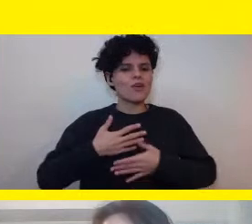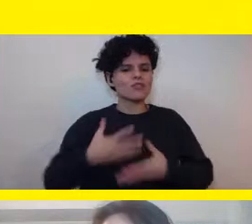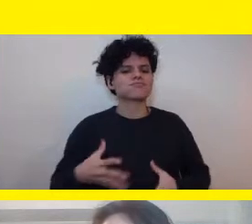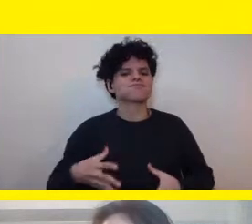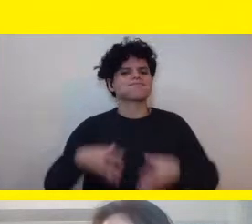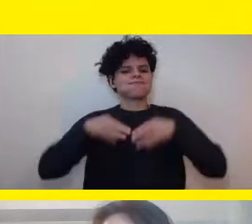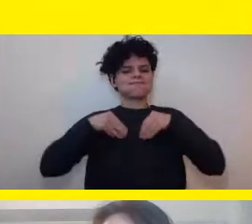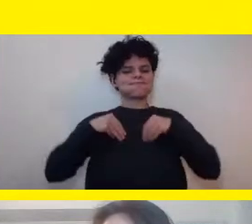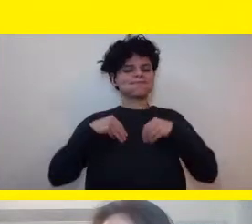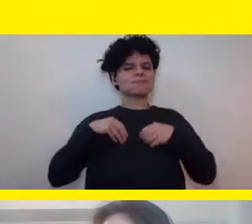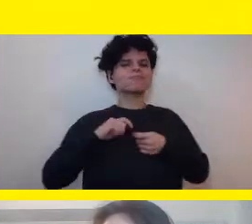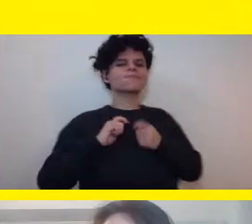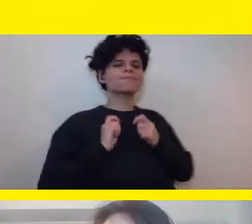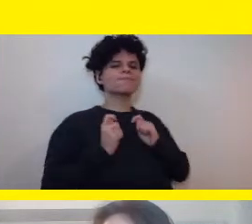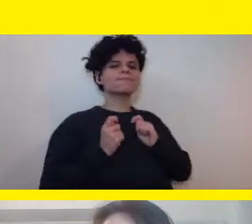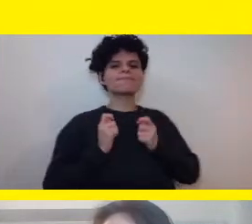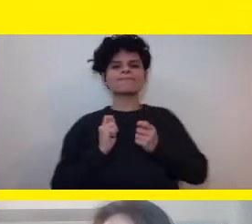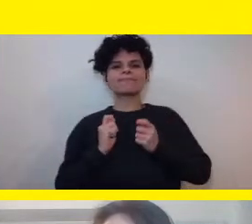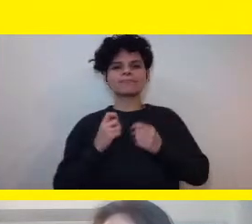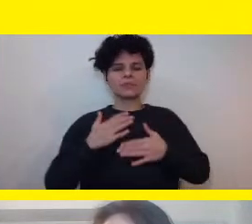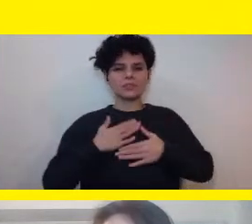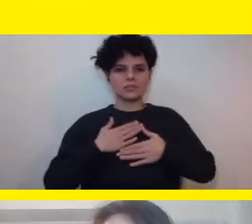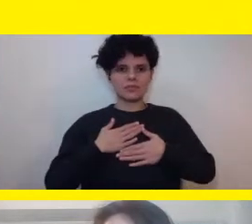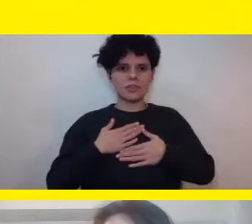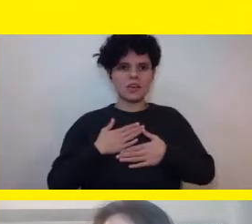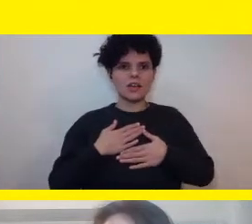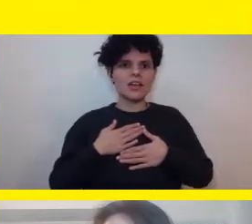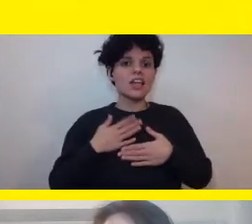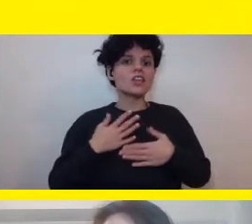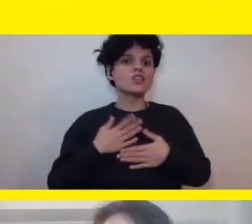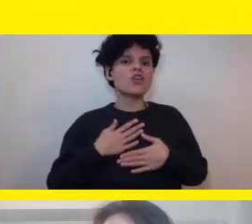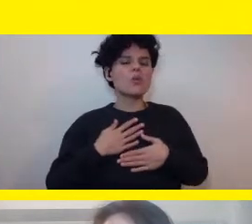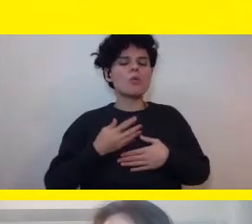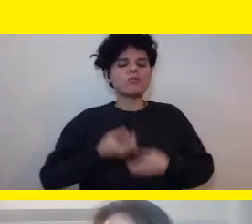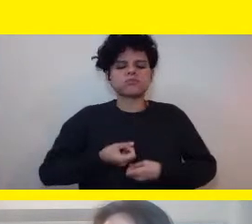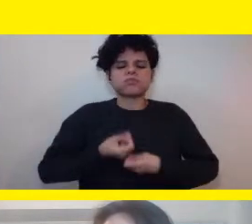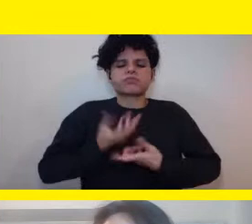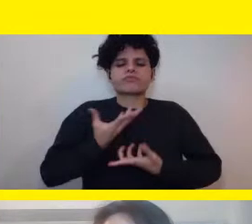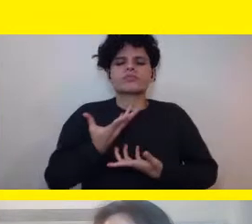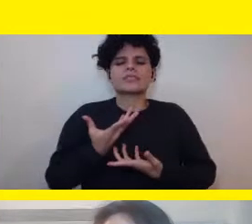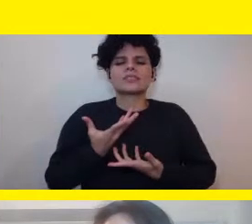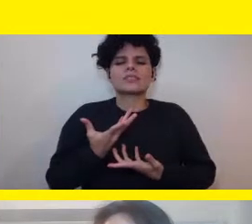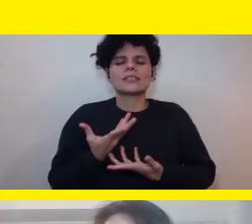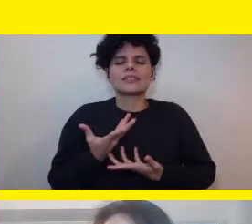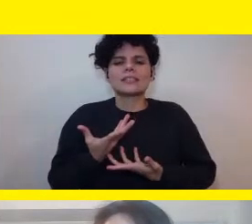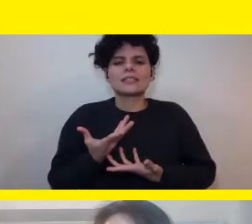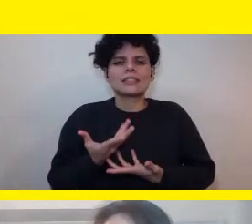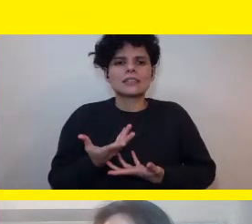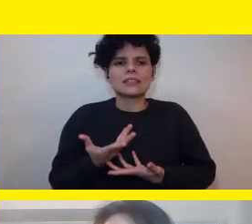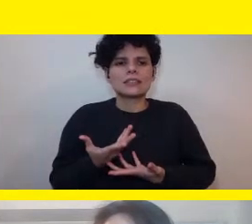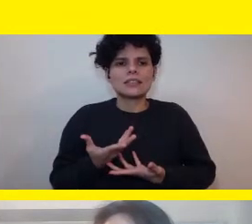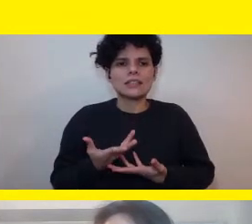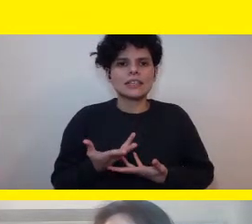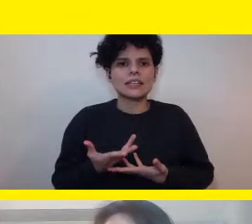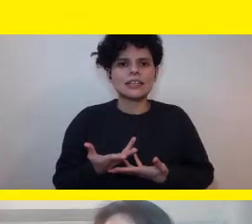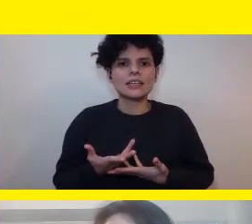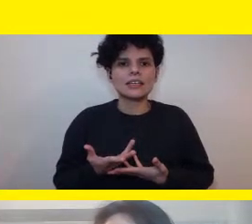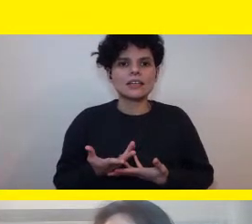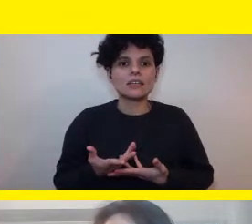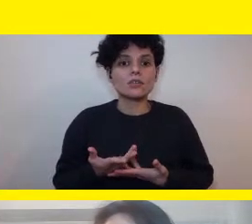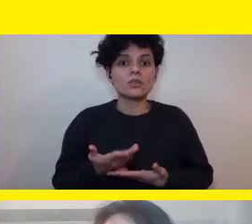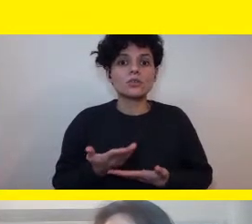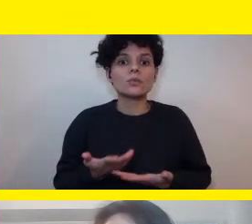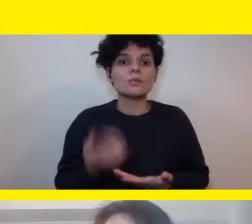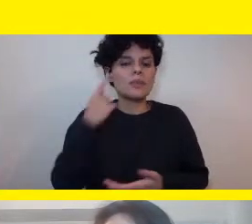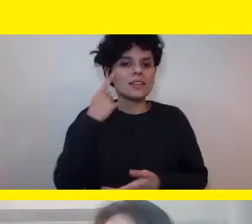termino haciendo un acto simbólico en el cual, en la fecha que ese hijo habría